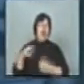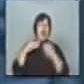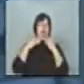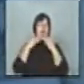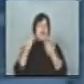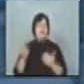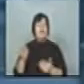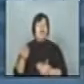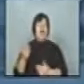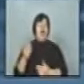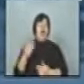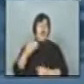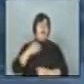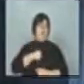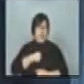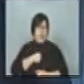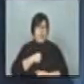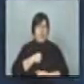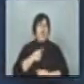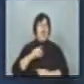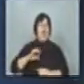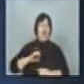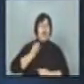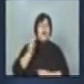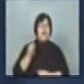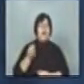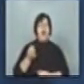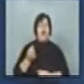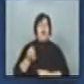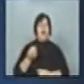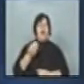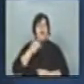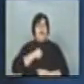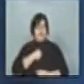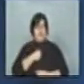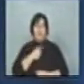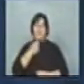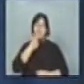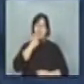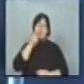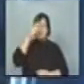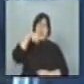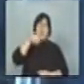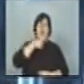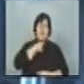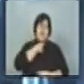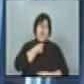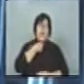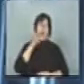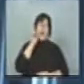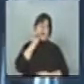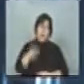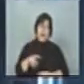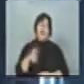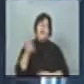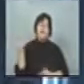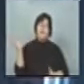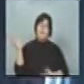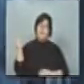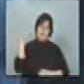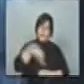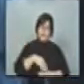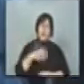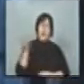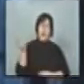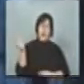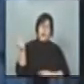fe, entonces invitamos a todos los que quieran descubrirla, que vengan a la catedral, y en las medidas de sus posibilidades, los que